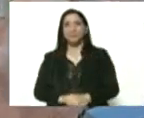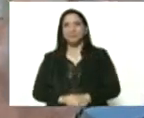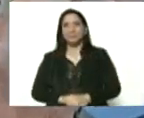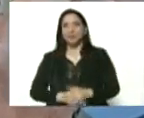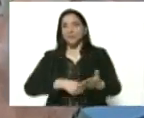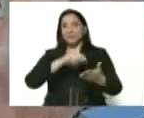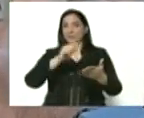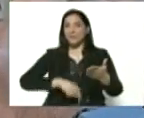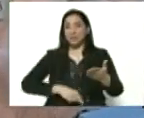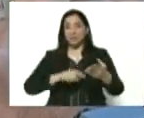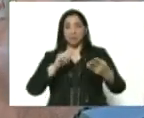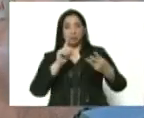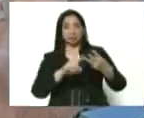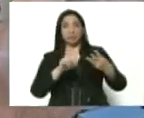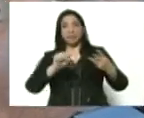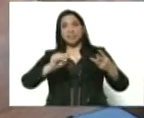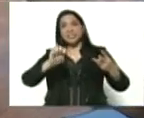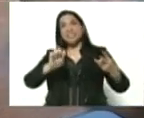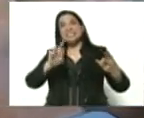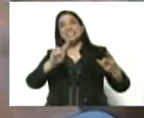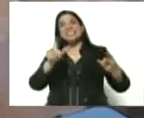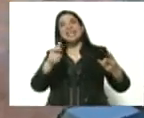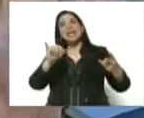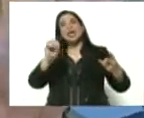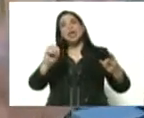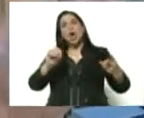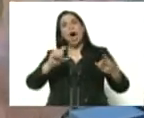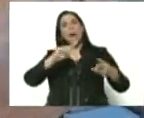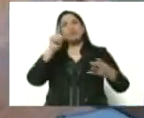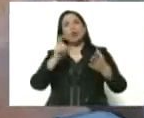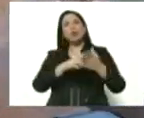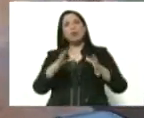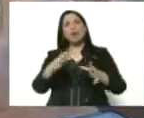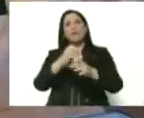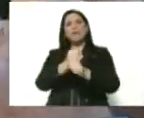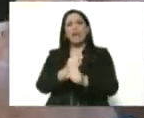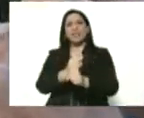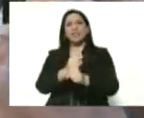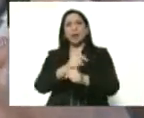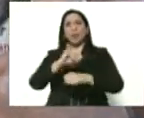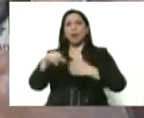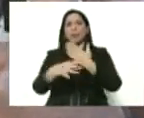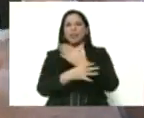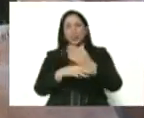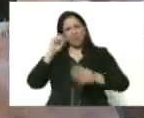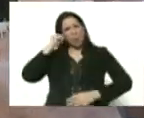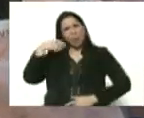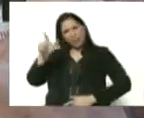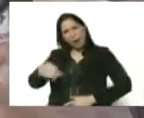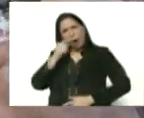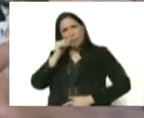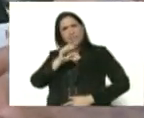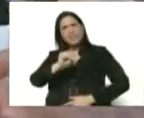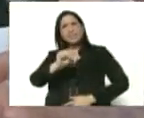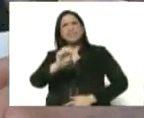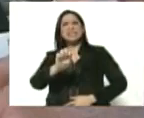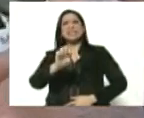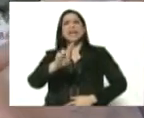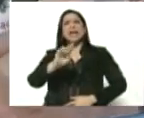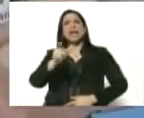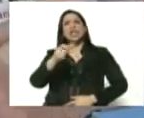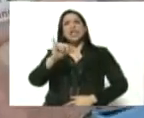lo firma Sergio Vergara, que es una persona de absoluta confianza de Juan Guaidó. ¿Se acuerda de Sergio Vergara y de Rosana de